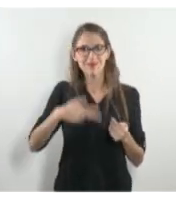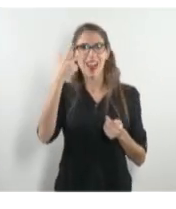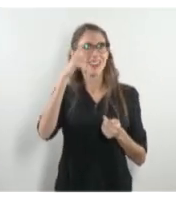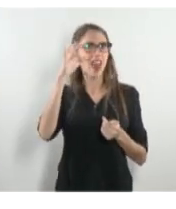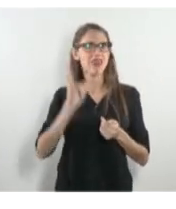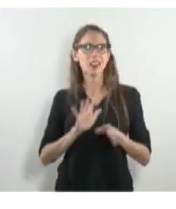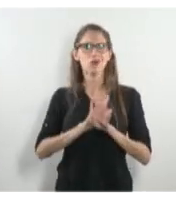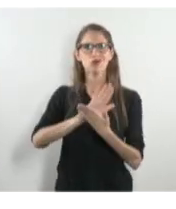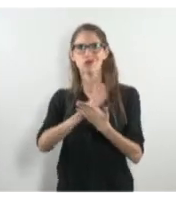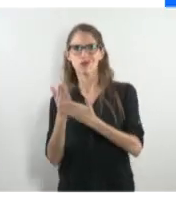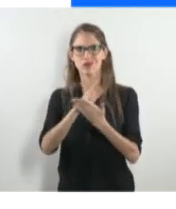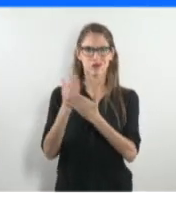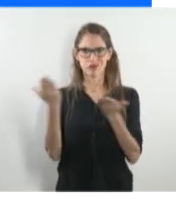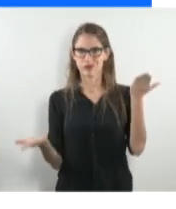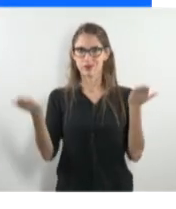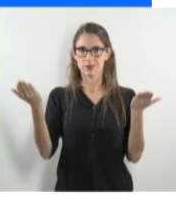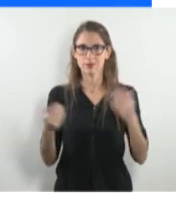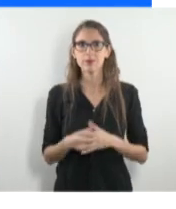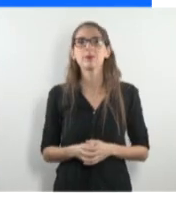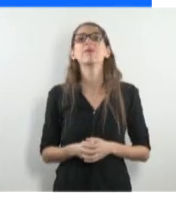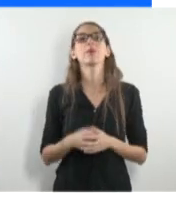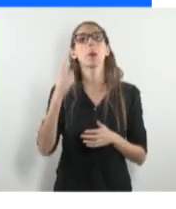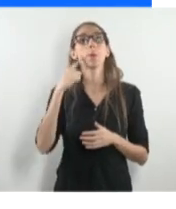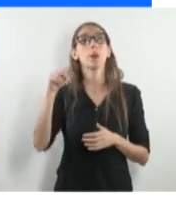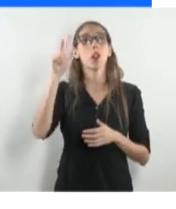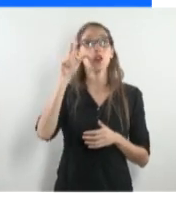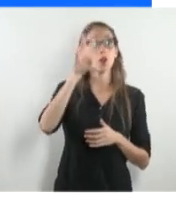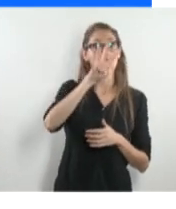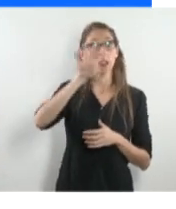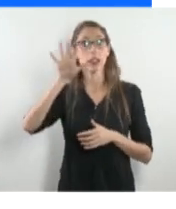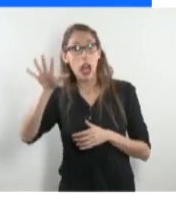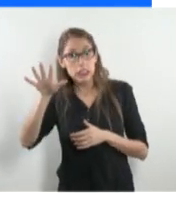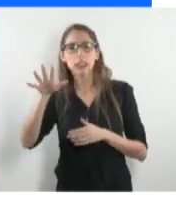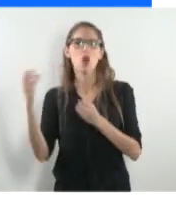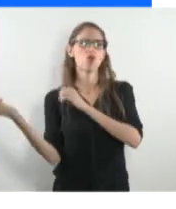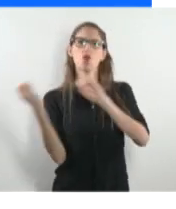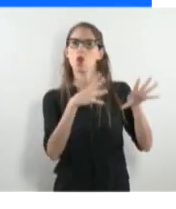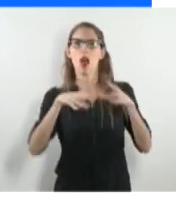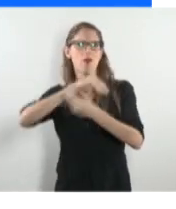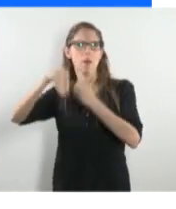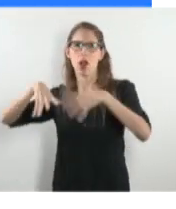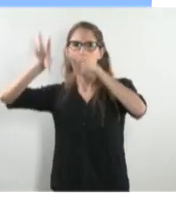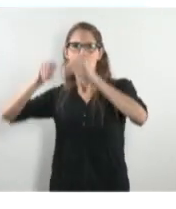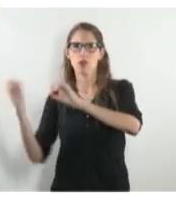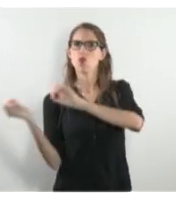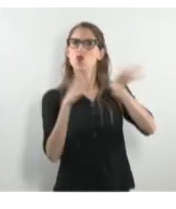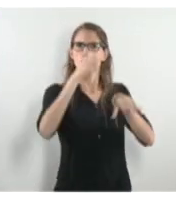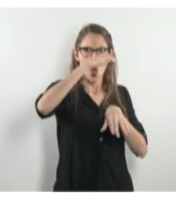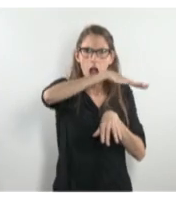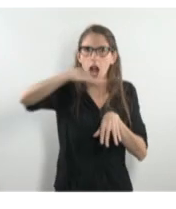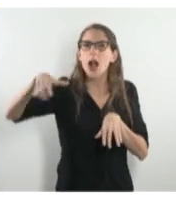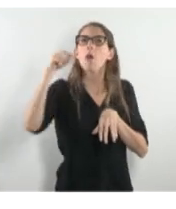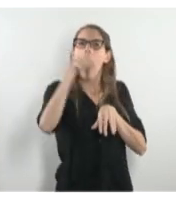yo llamaría crítica. En 1845 se fue a vivir al campo con su familia, donde asimiló